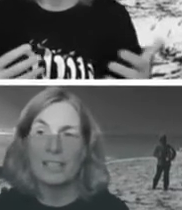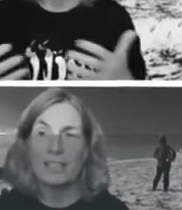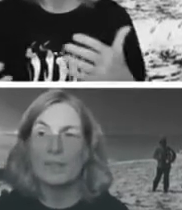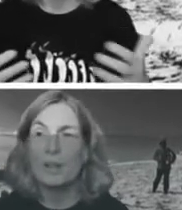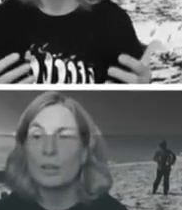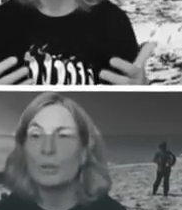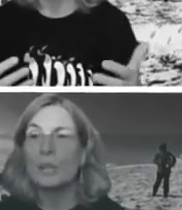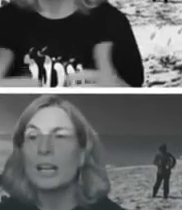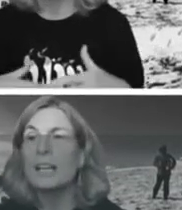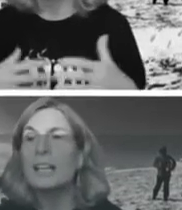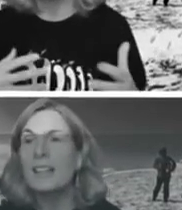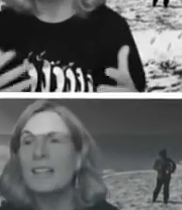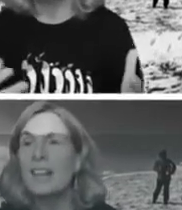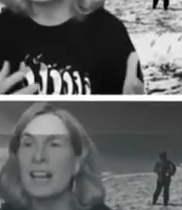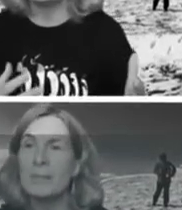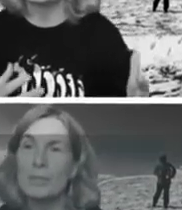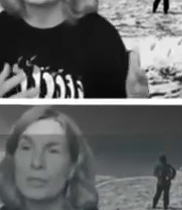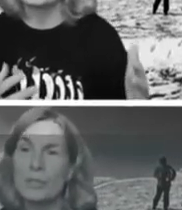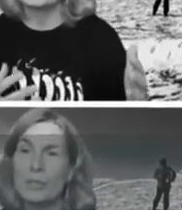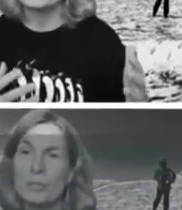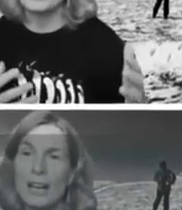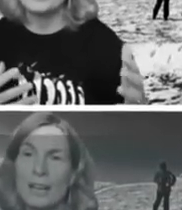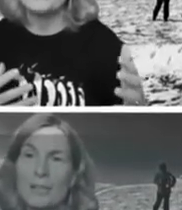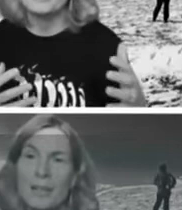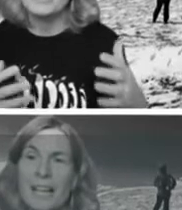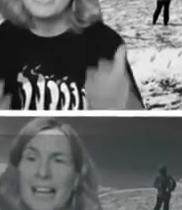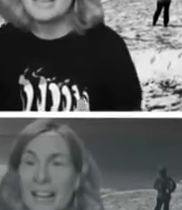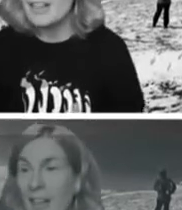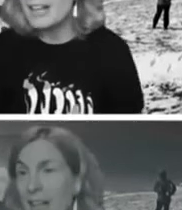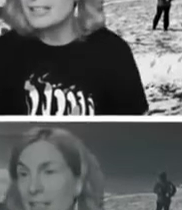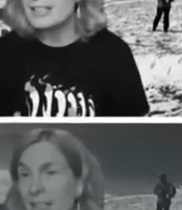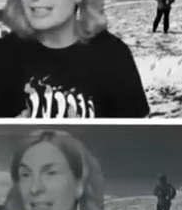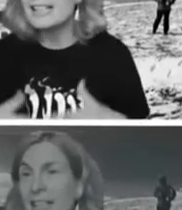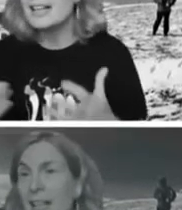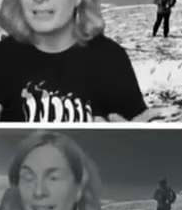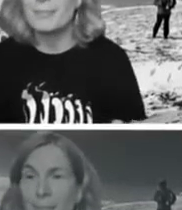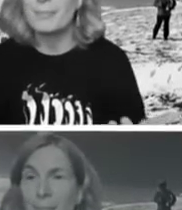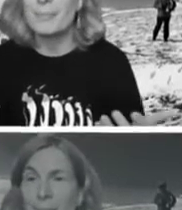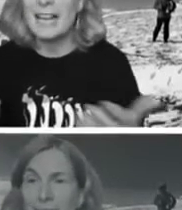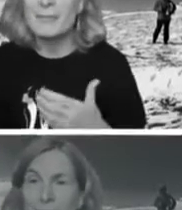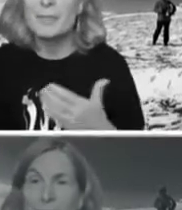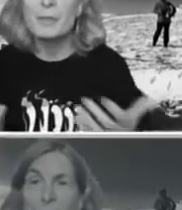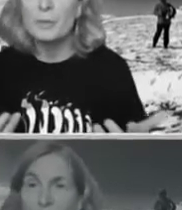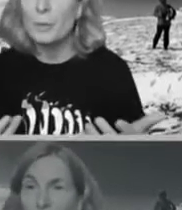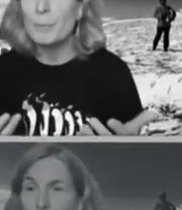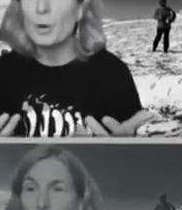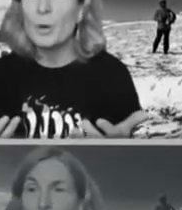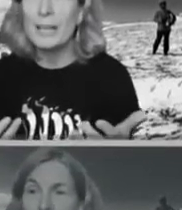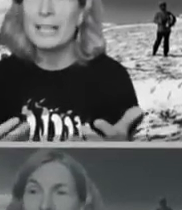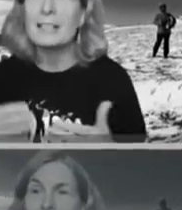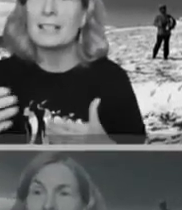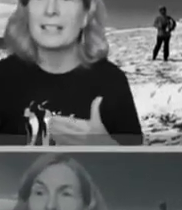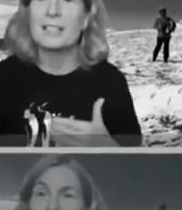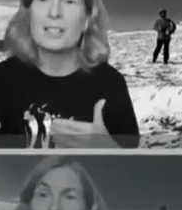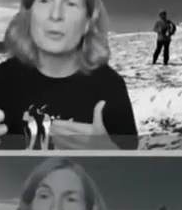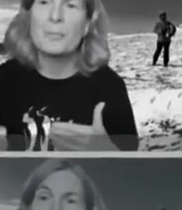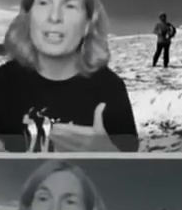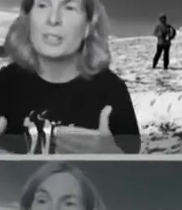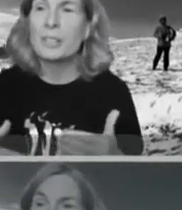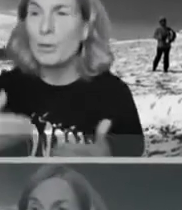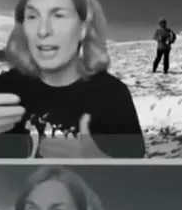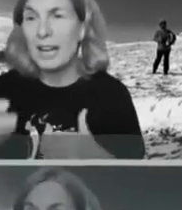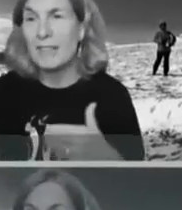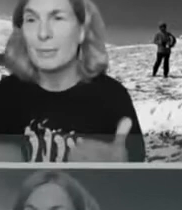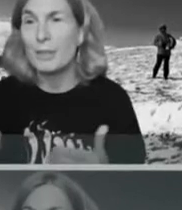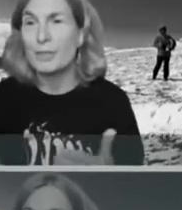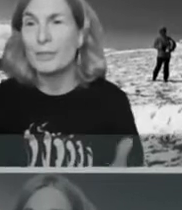polluelos crecen rápido y son realmente saludables, aumentando lo que llamamos éxito reproductivo. Reproducción más exitosa de pingüinos